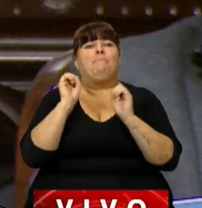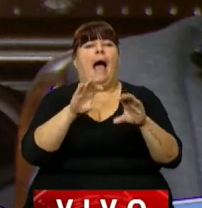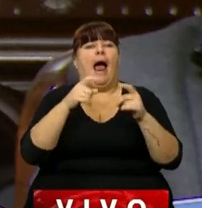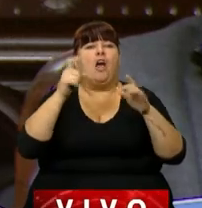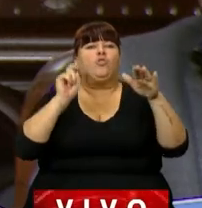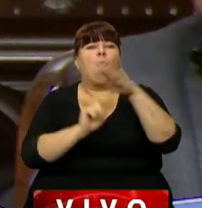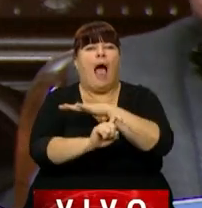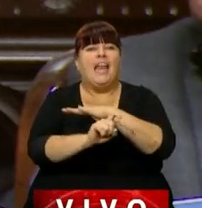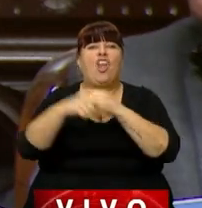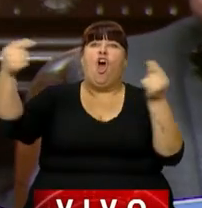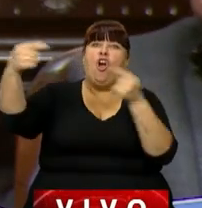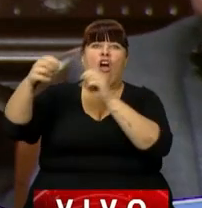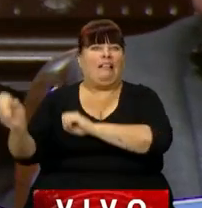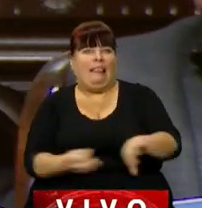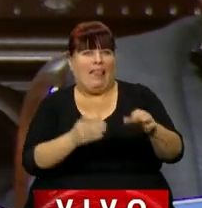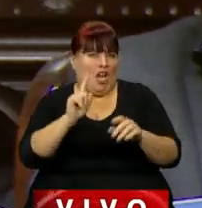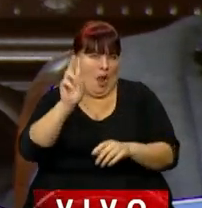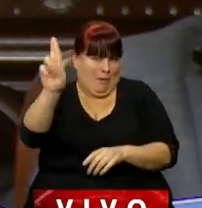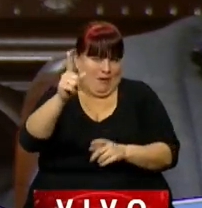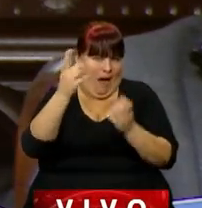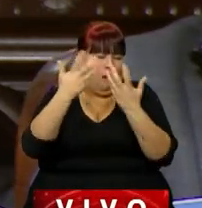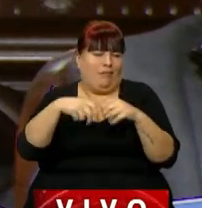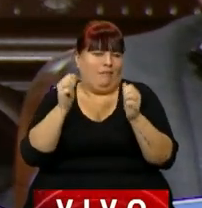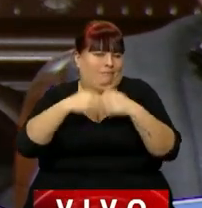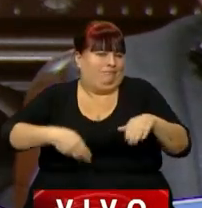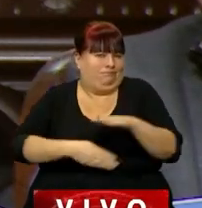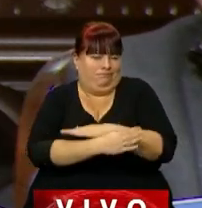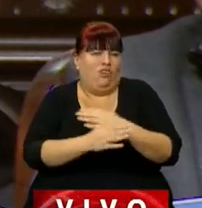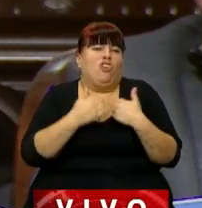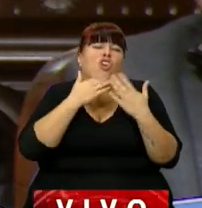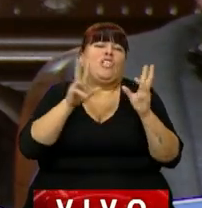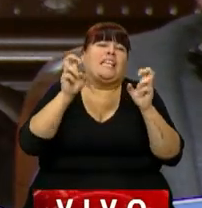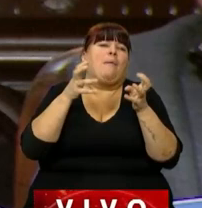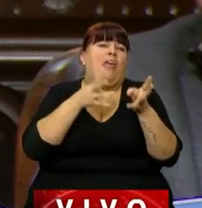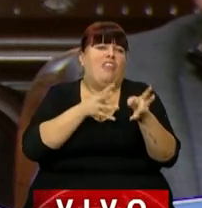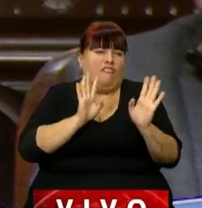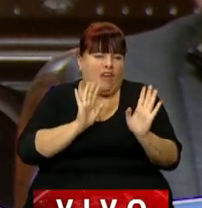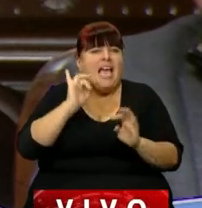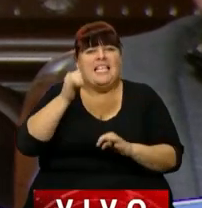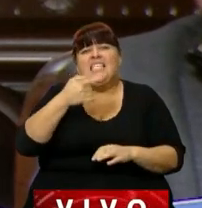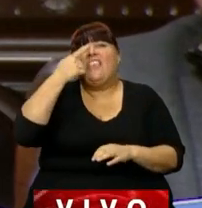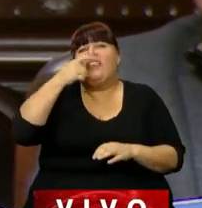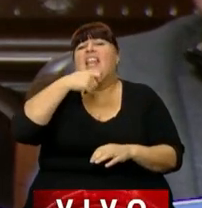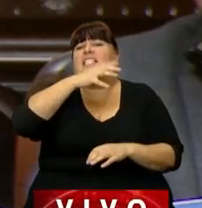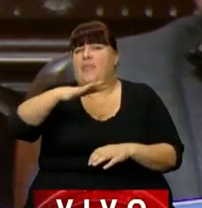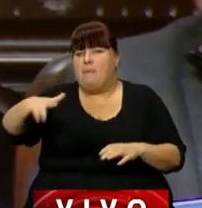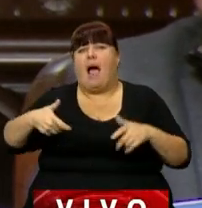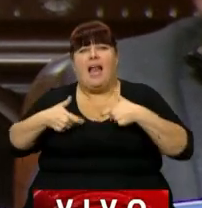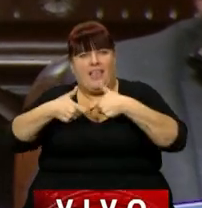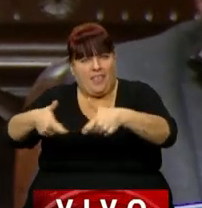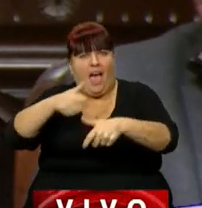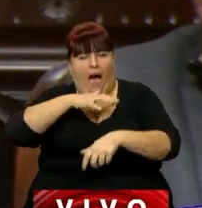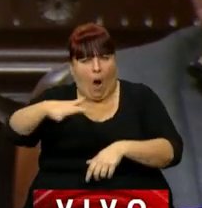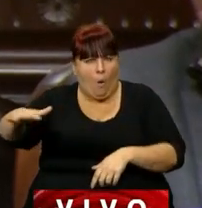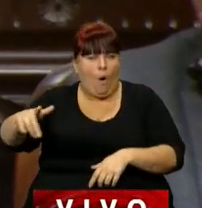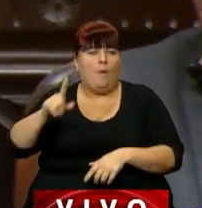submarino de la flota enemiga tampoco van a pedir permiso. No sé si es un tema de defensa, sí de interés marítimo y fluvial.